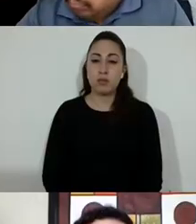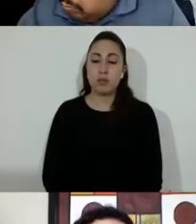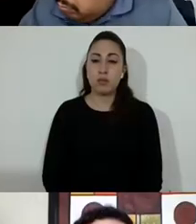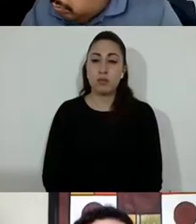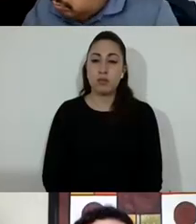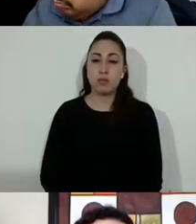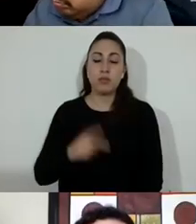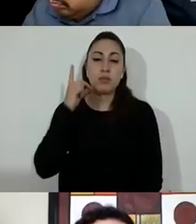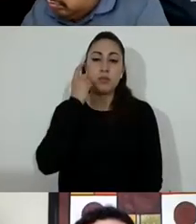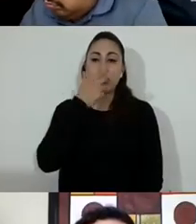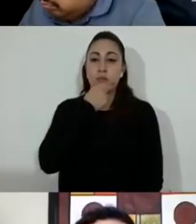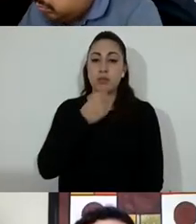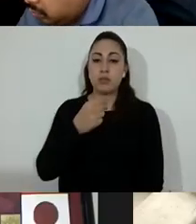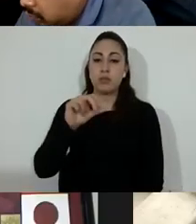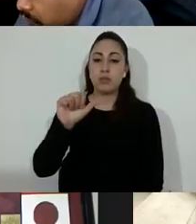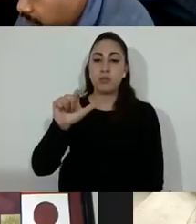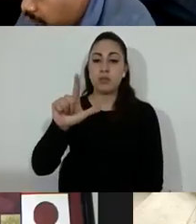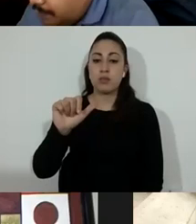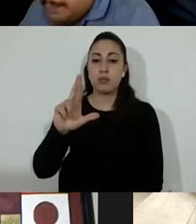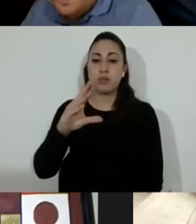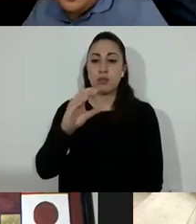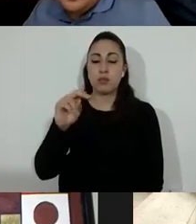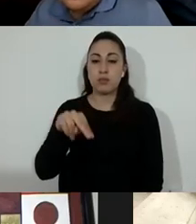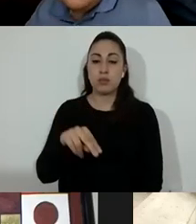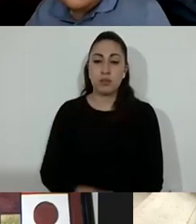Diputado Ernesto Alarcón Jiménez.